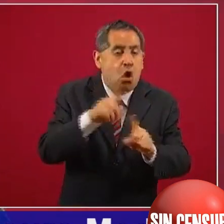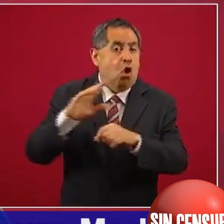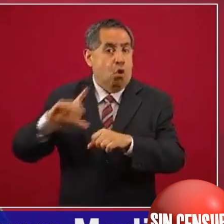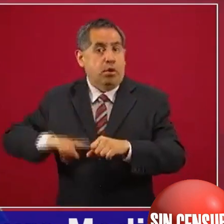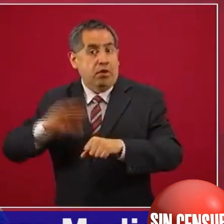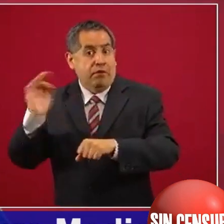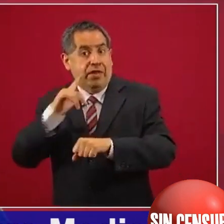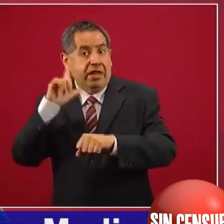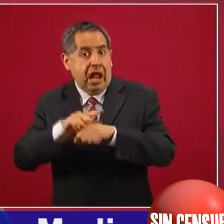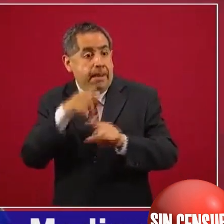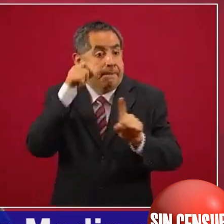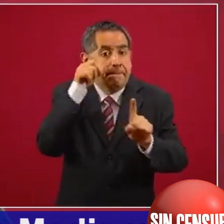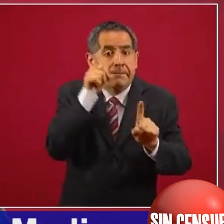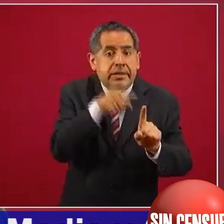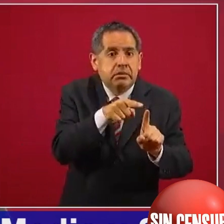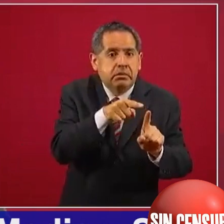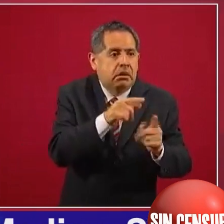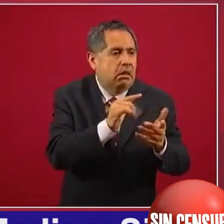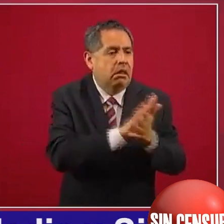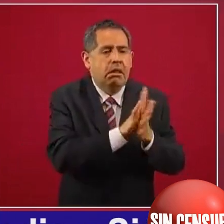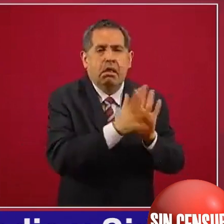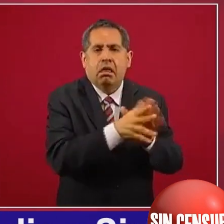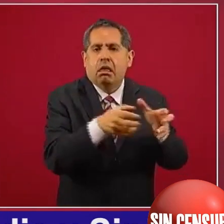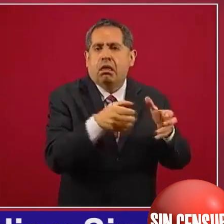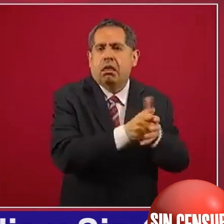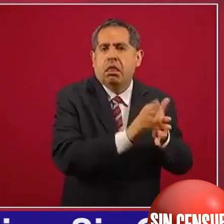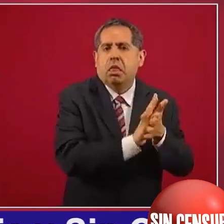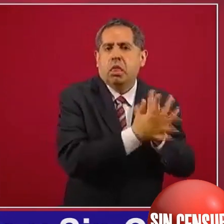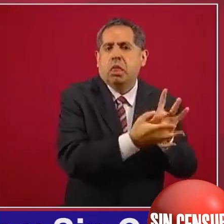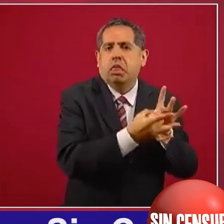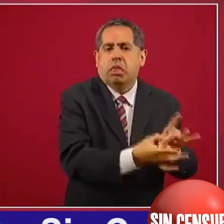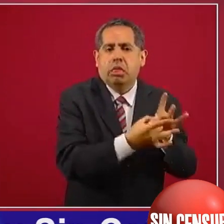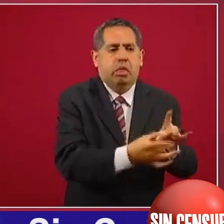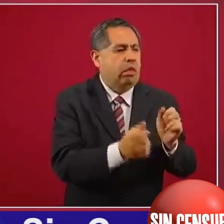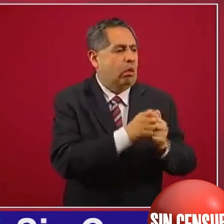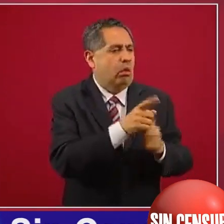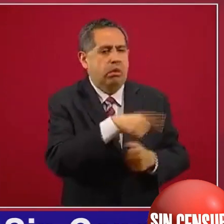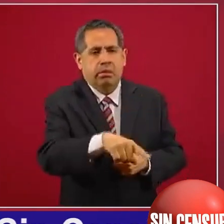federal se haya involucrado